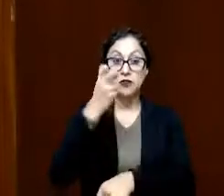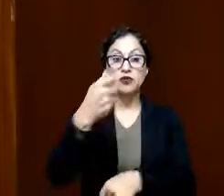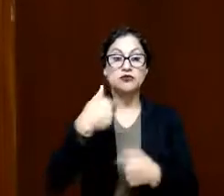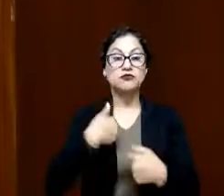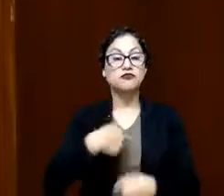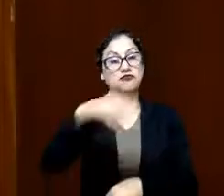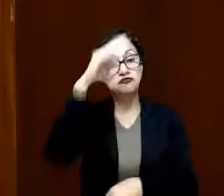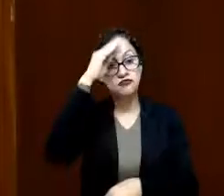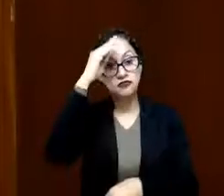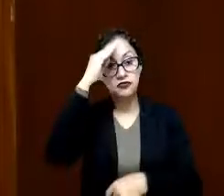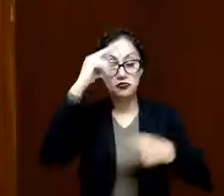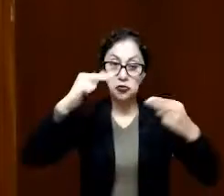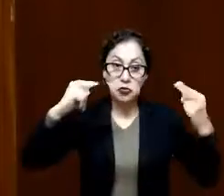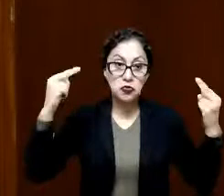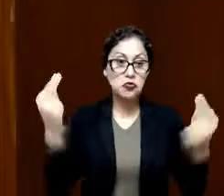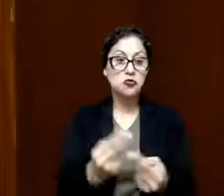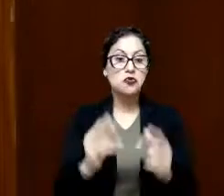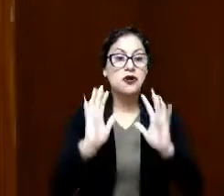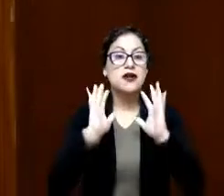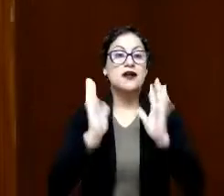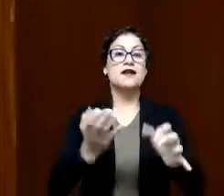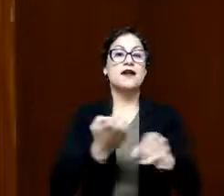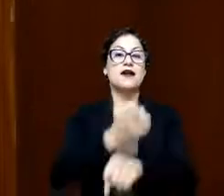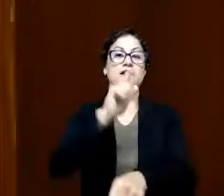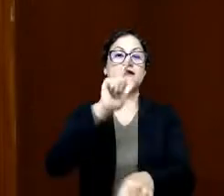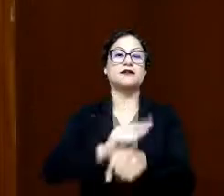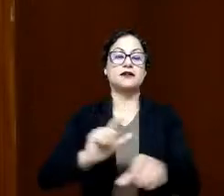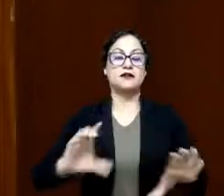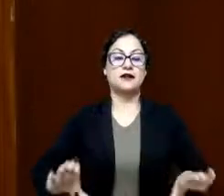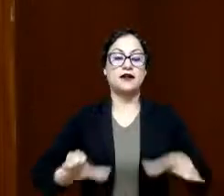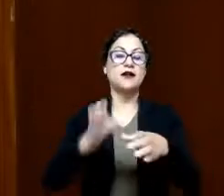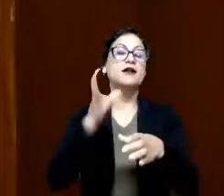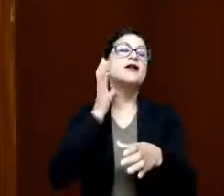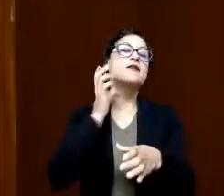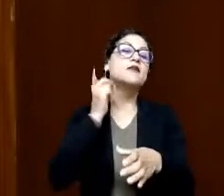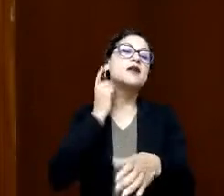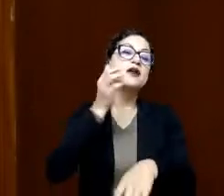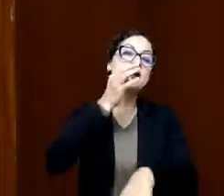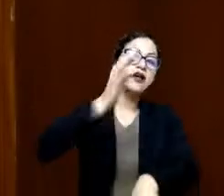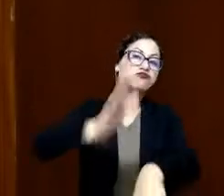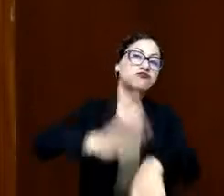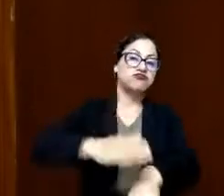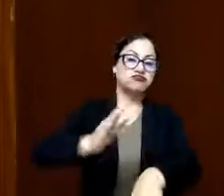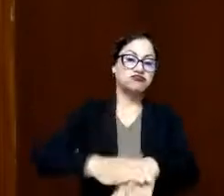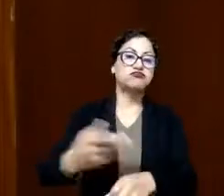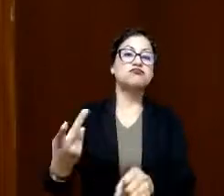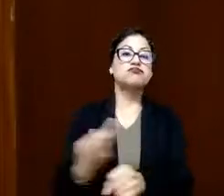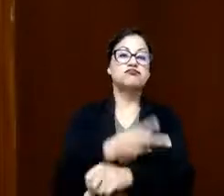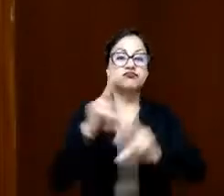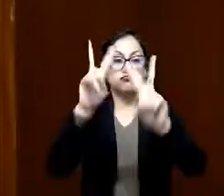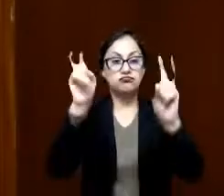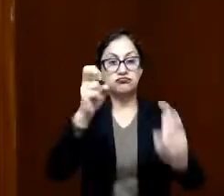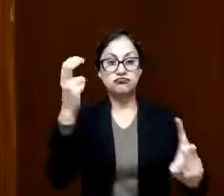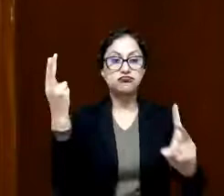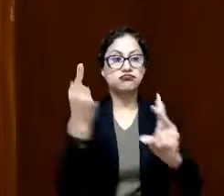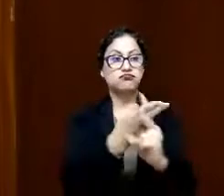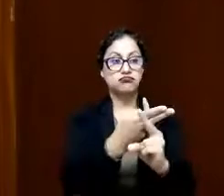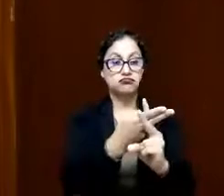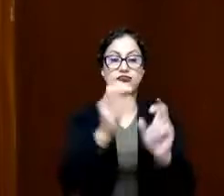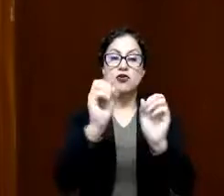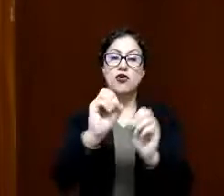homologar nuestra legislatura estatal para conseguir y sancionar los delitos de homicidio, feminicidio